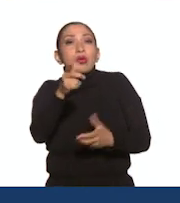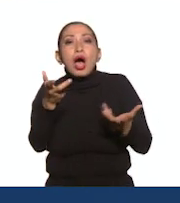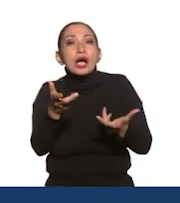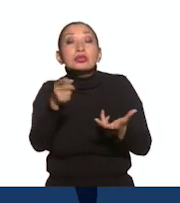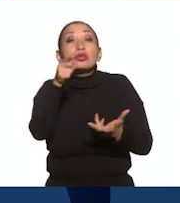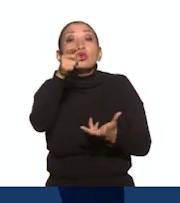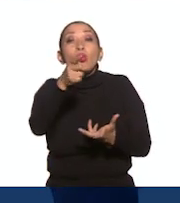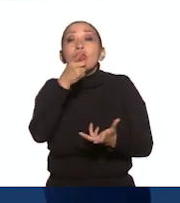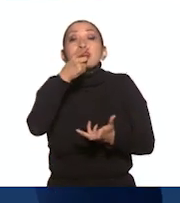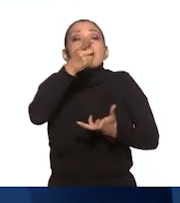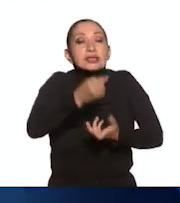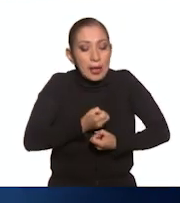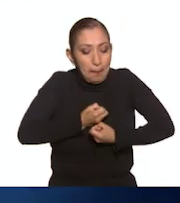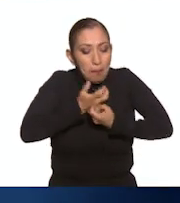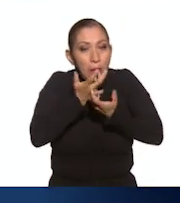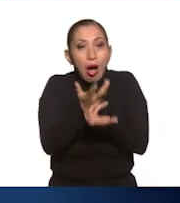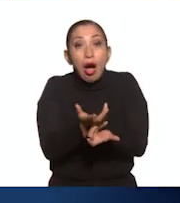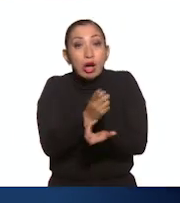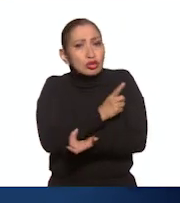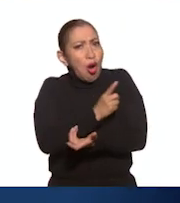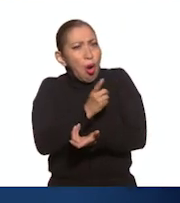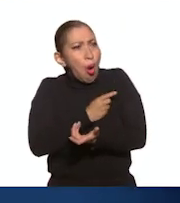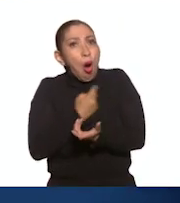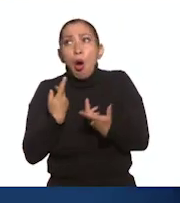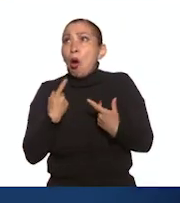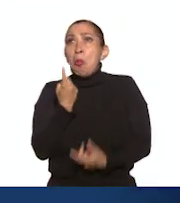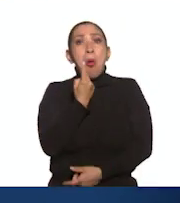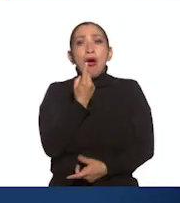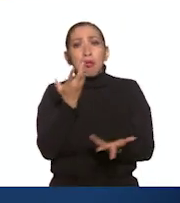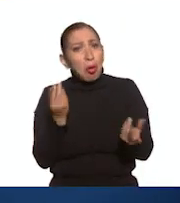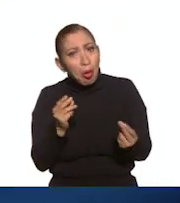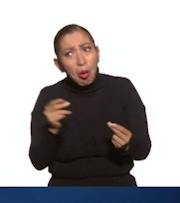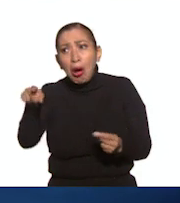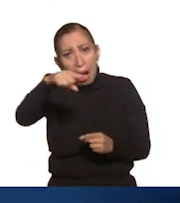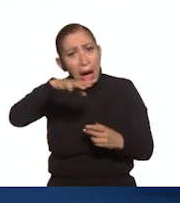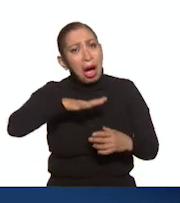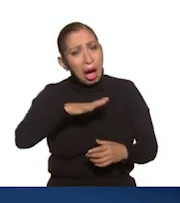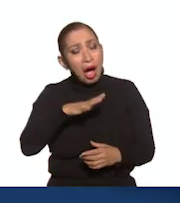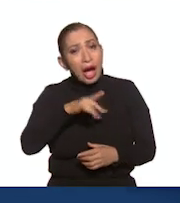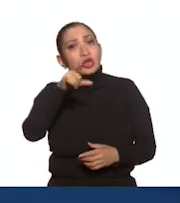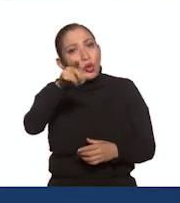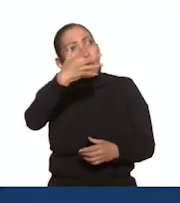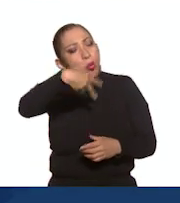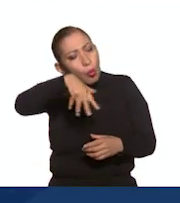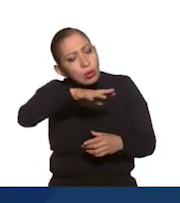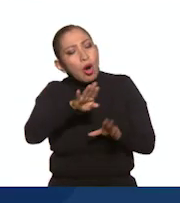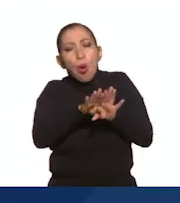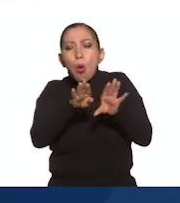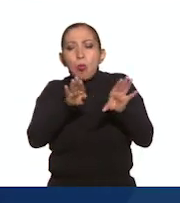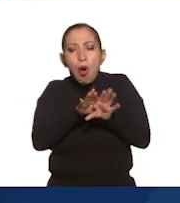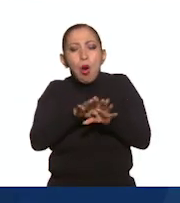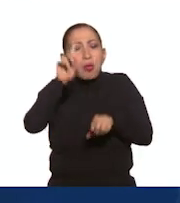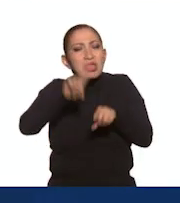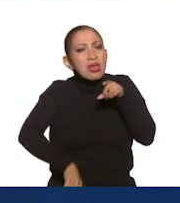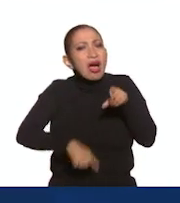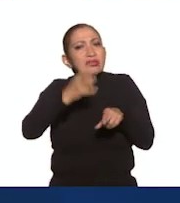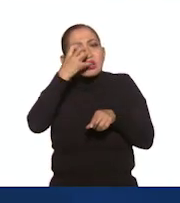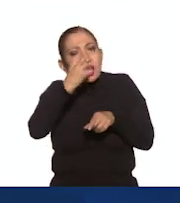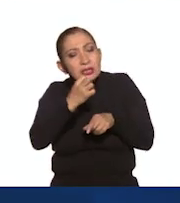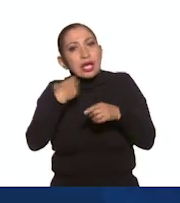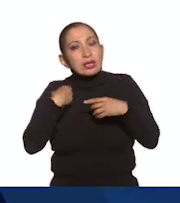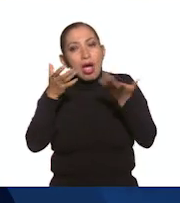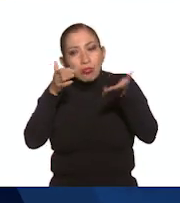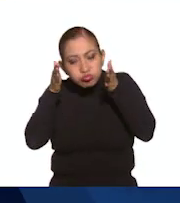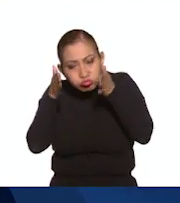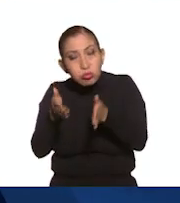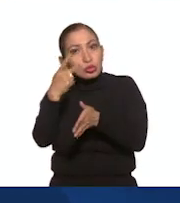es decirlo. No estás solo, muchacho. Y luego, pues, hay que buscar la manera de salir de la tristeza y de ocuparte